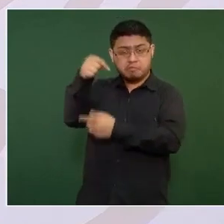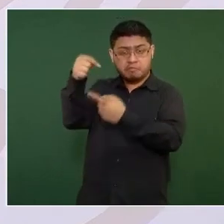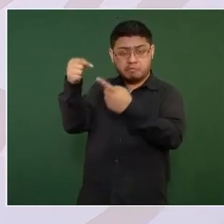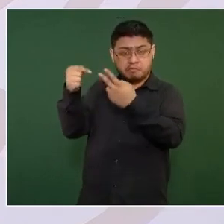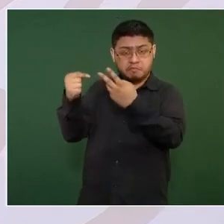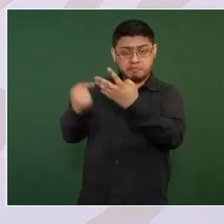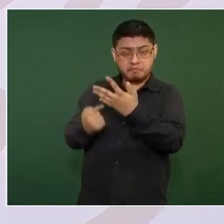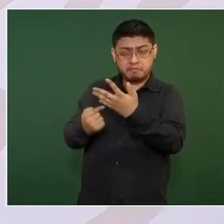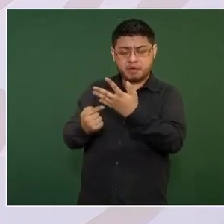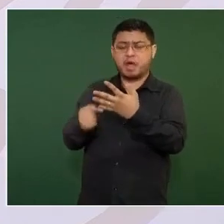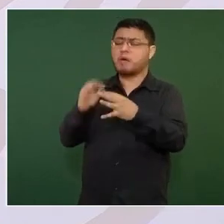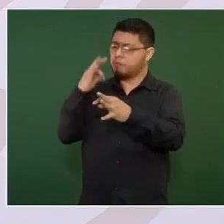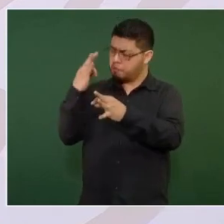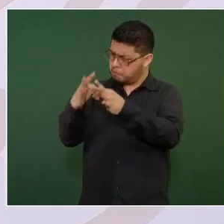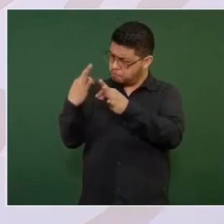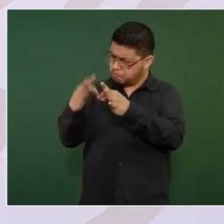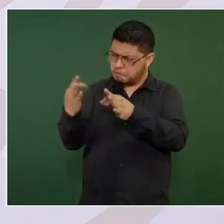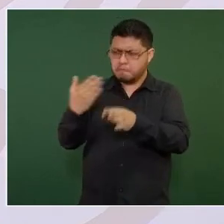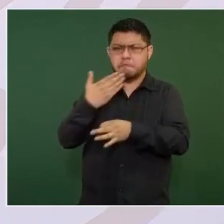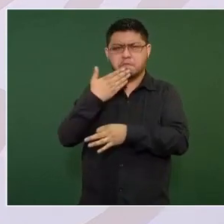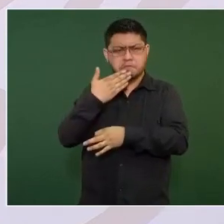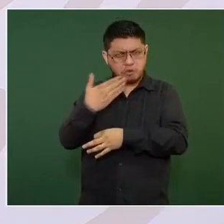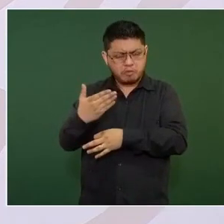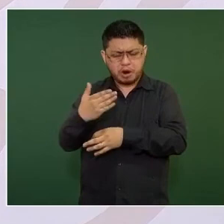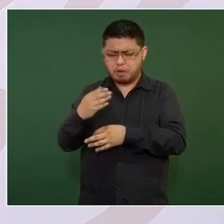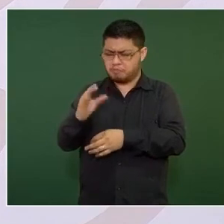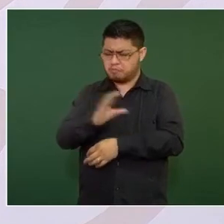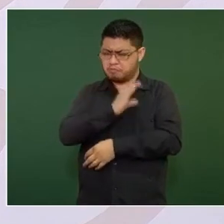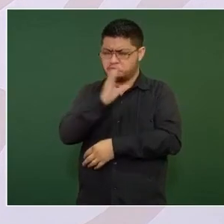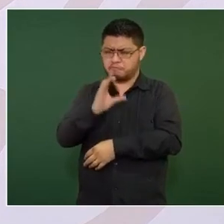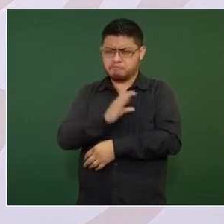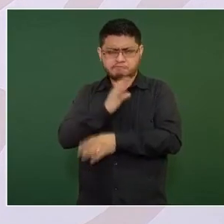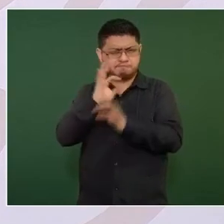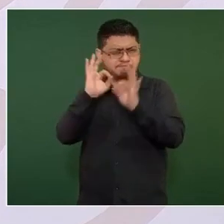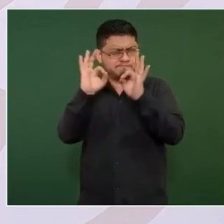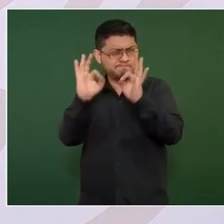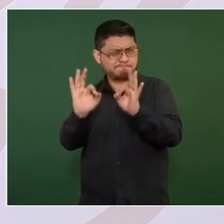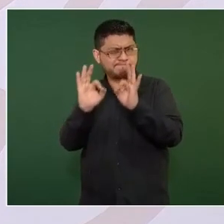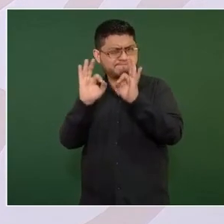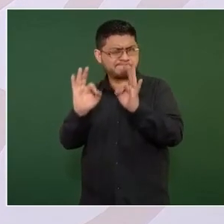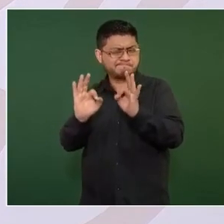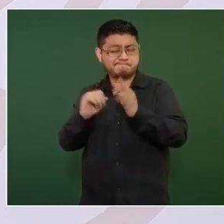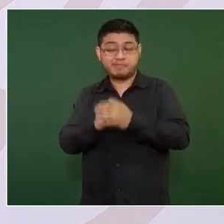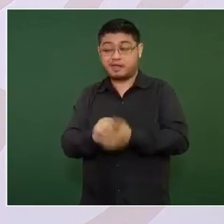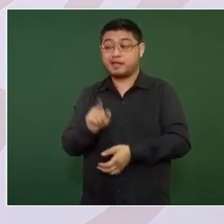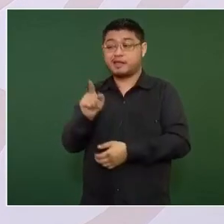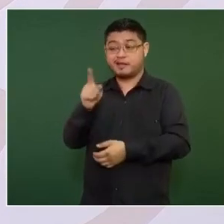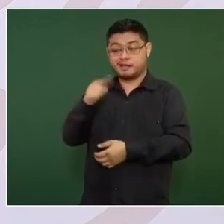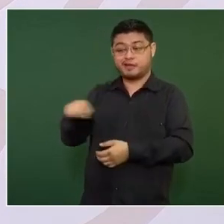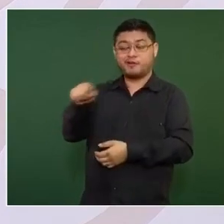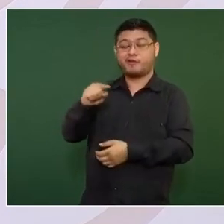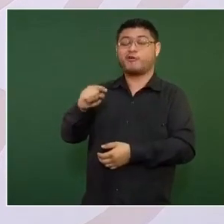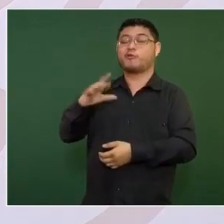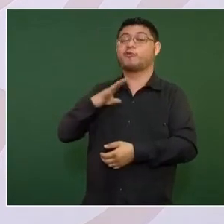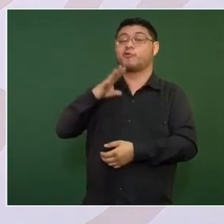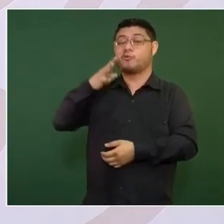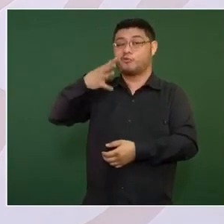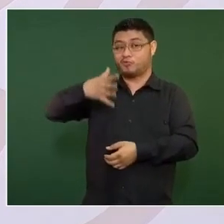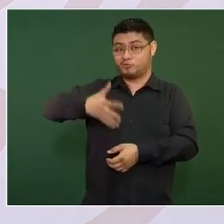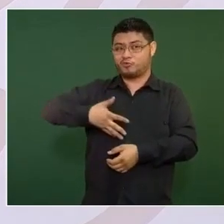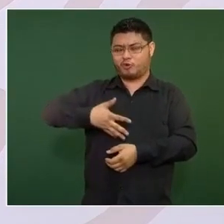están haciendo un trabajo de muy buena calidad y es un orgullo que se vuelva a poner en